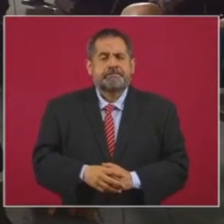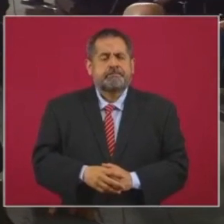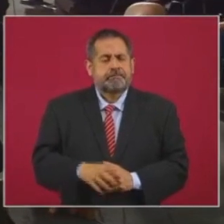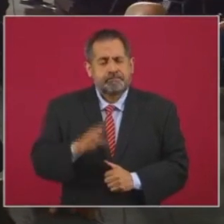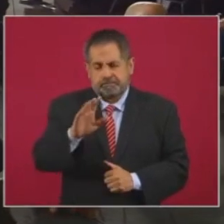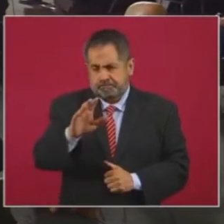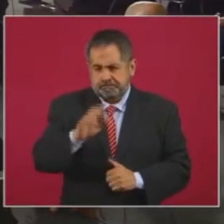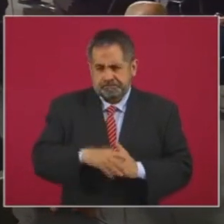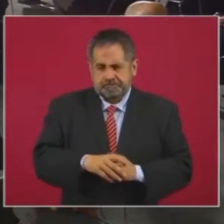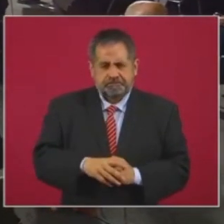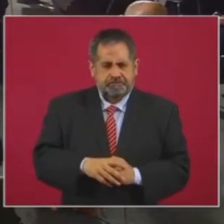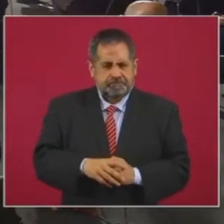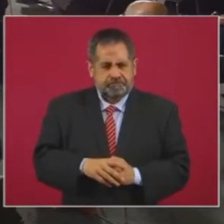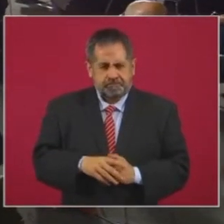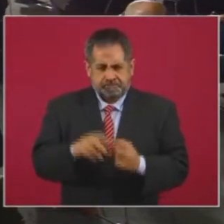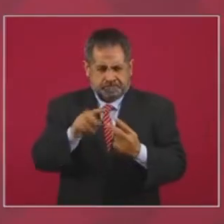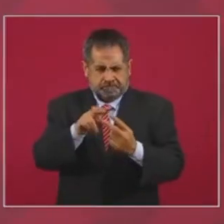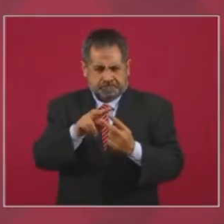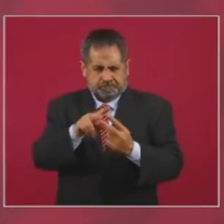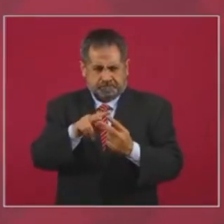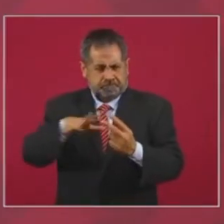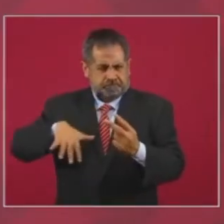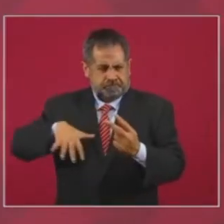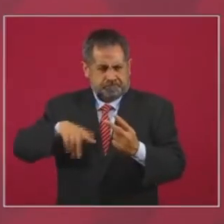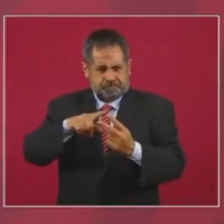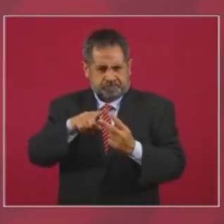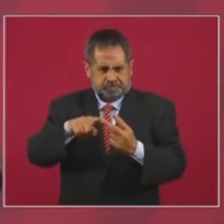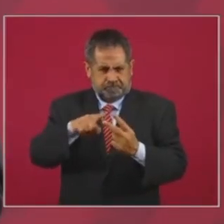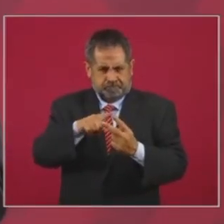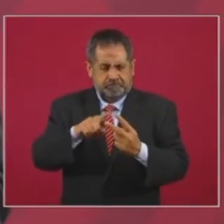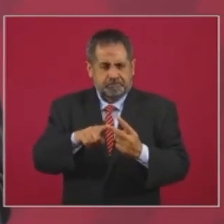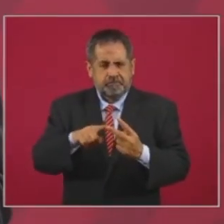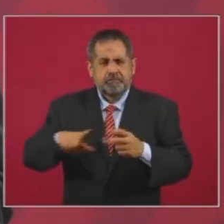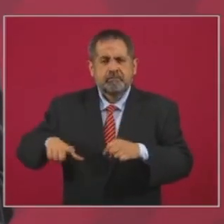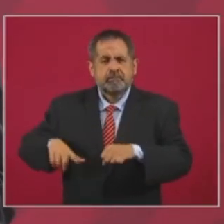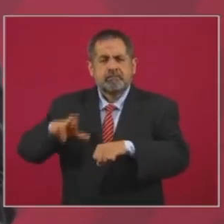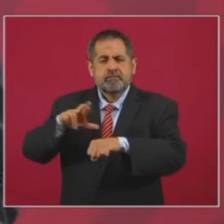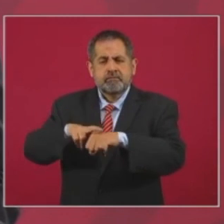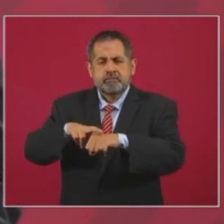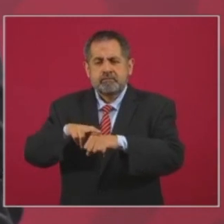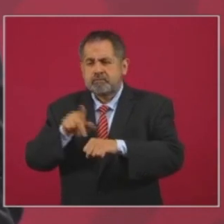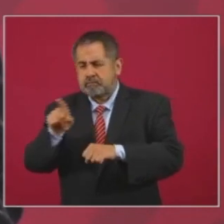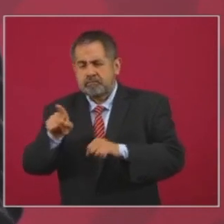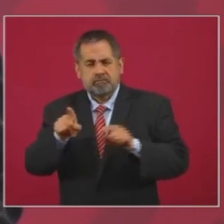creo que en los dos casos los gobernadores